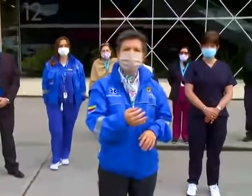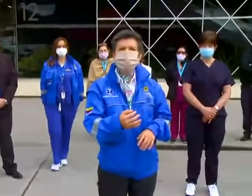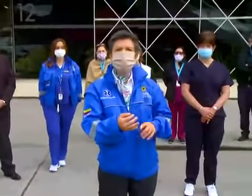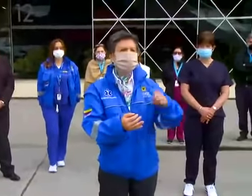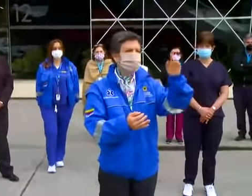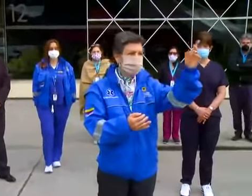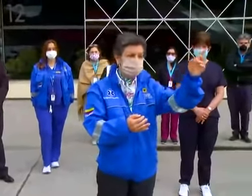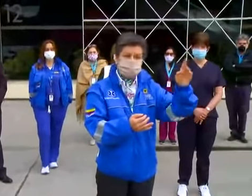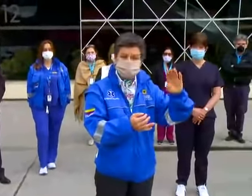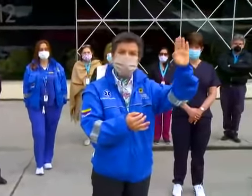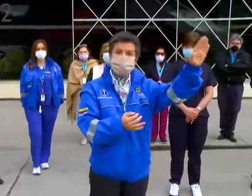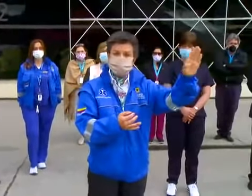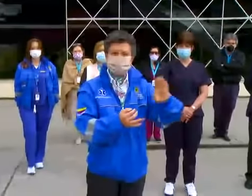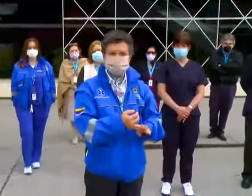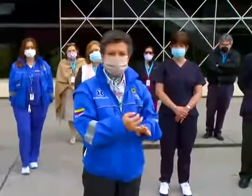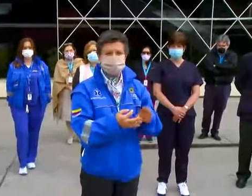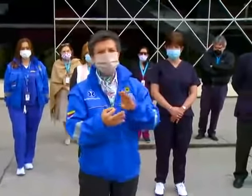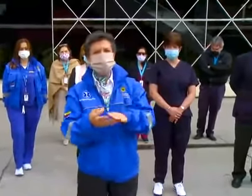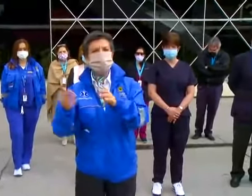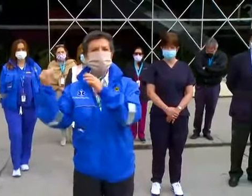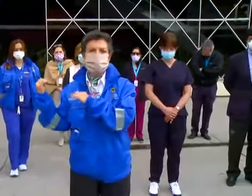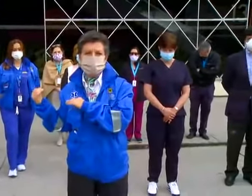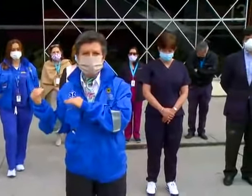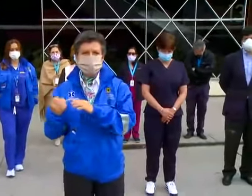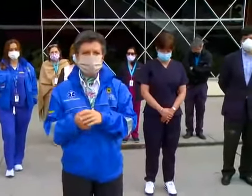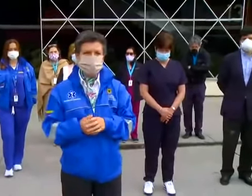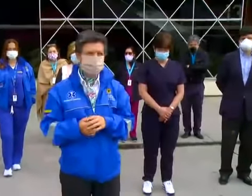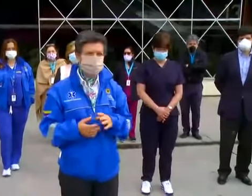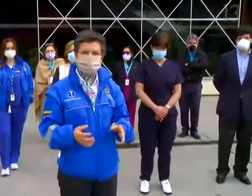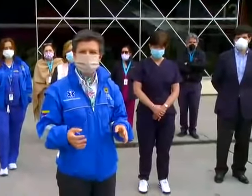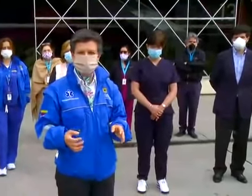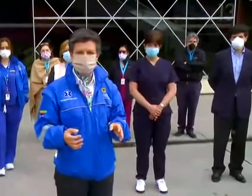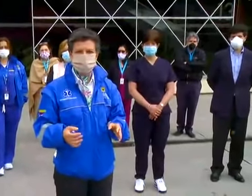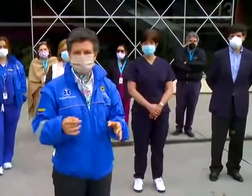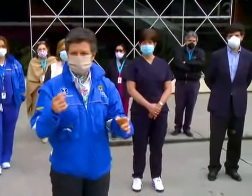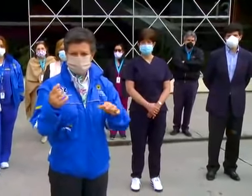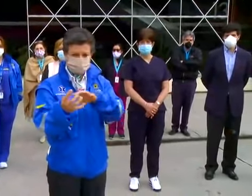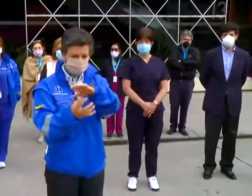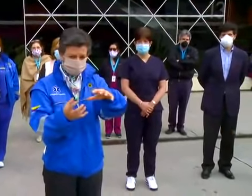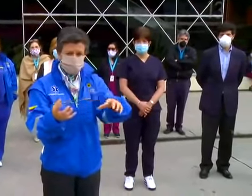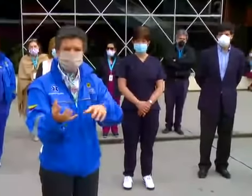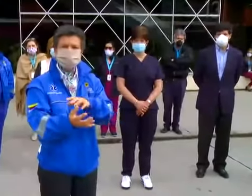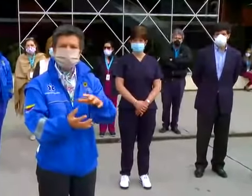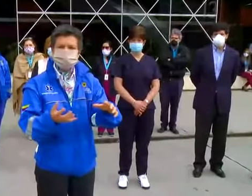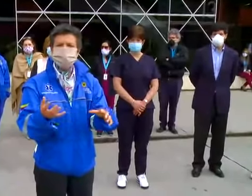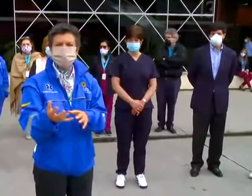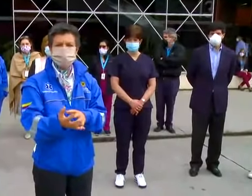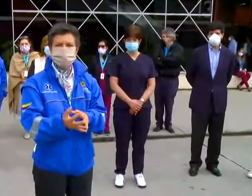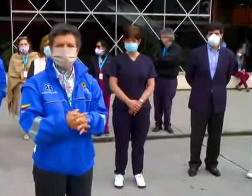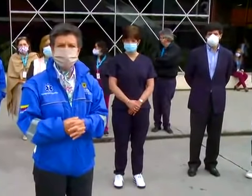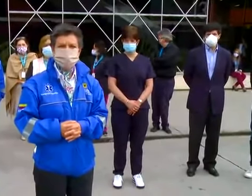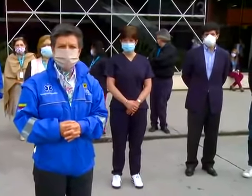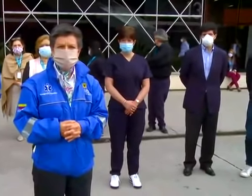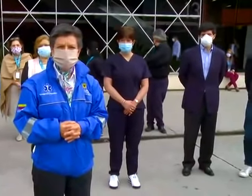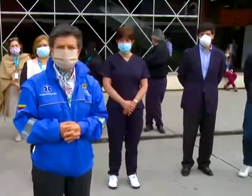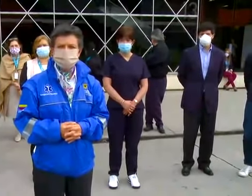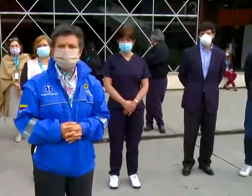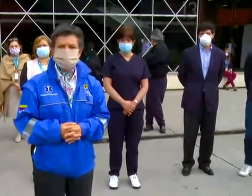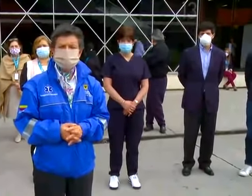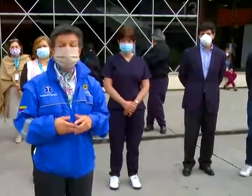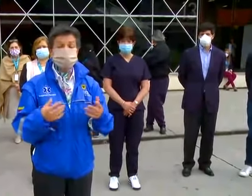domiciliaria, hospitalaria en los hospitales, hospitalaria aquí en Corferias y en UCIS, que es todo el ciclo, digamos,